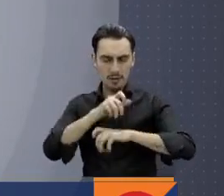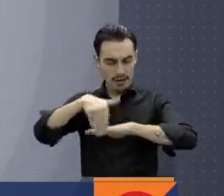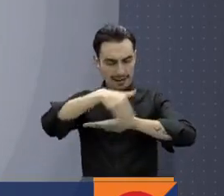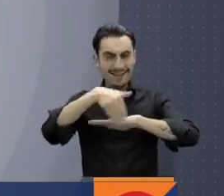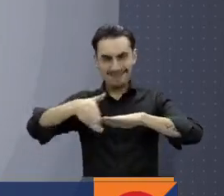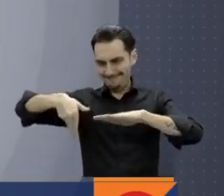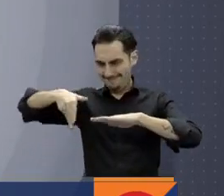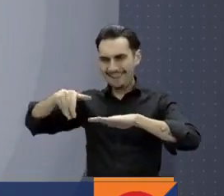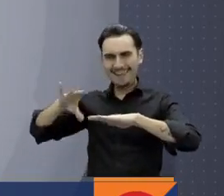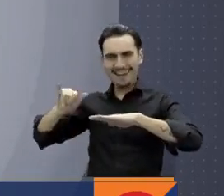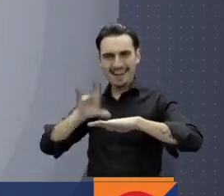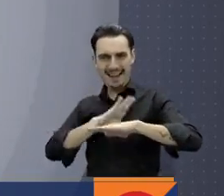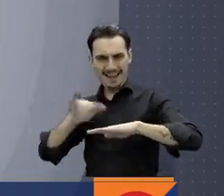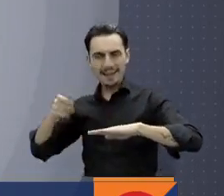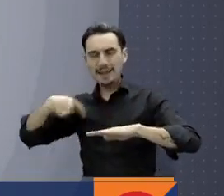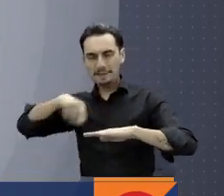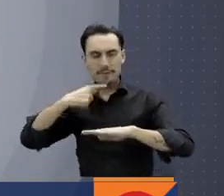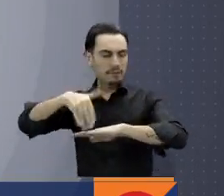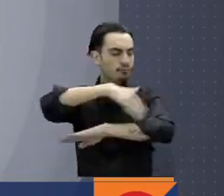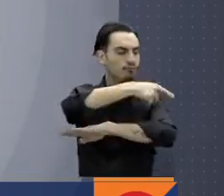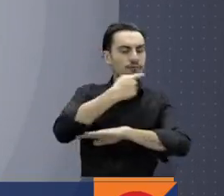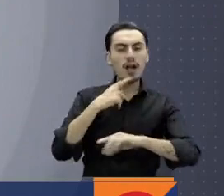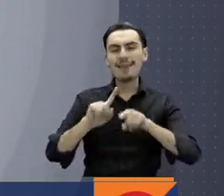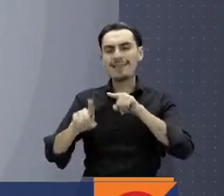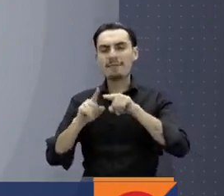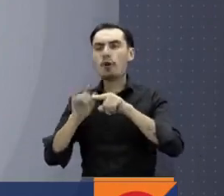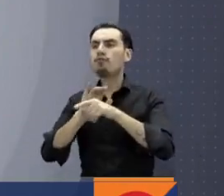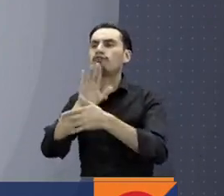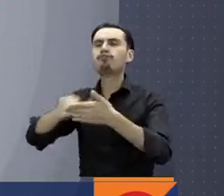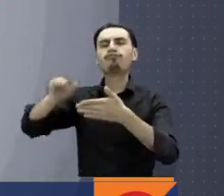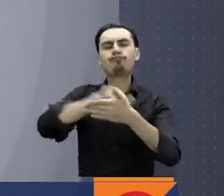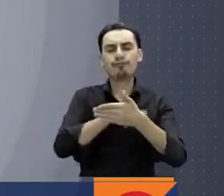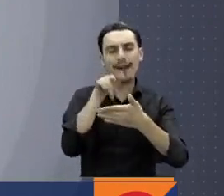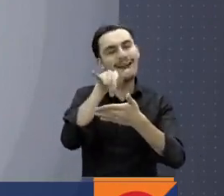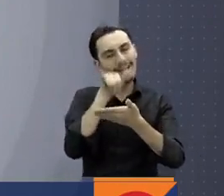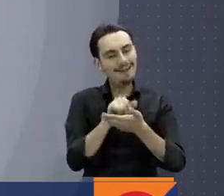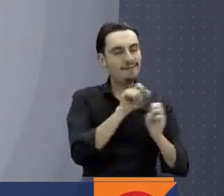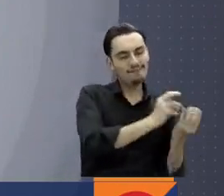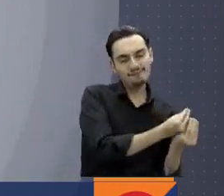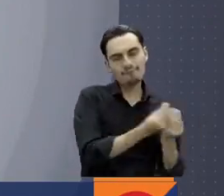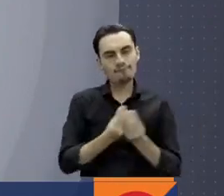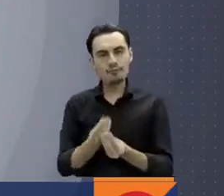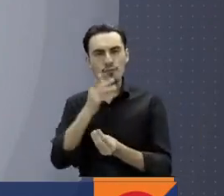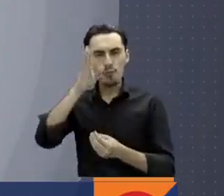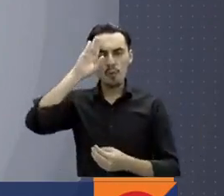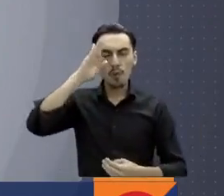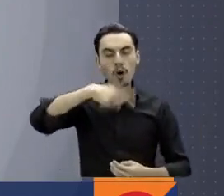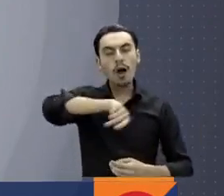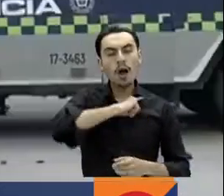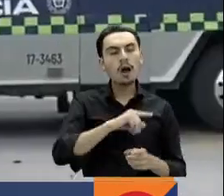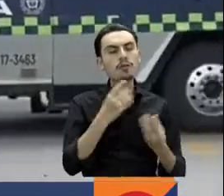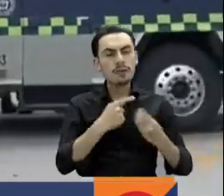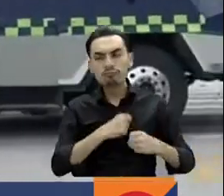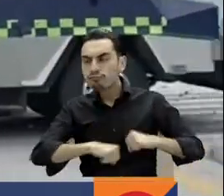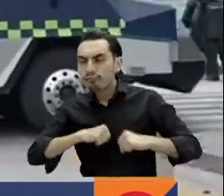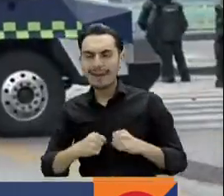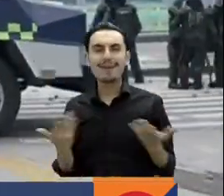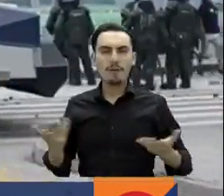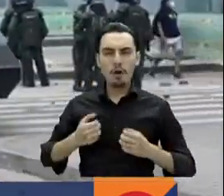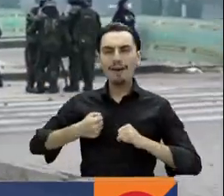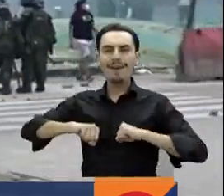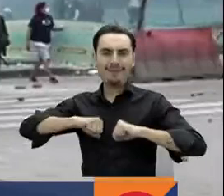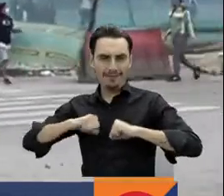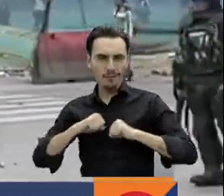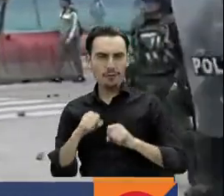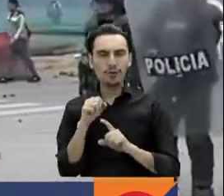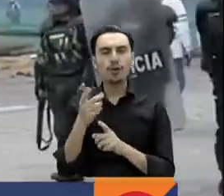Villavicencio, interrumpieron el servicio de Transmilenio. Fue ahí cuando tuvo que intervenir la fuerza disponible y varios gestores de convivencia, así como